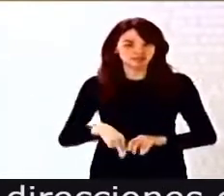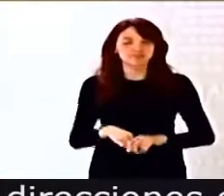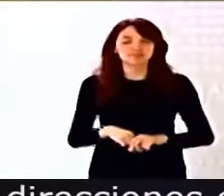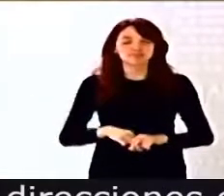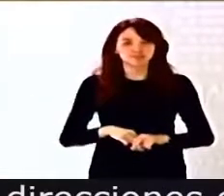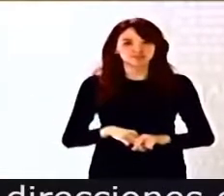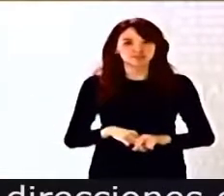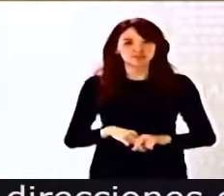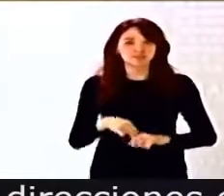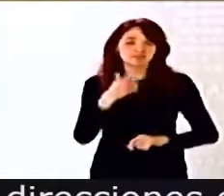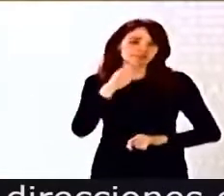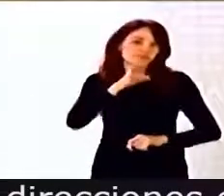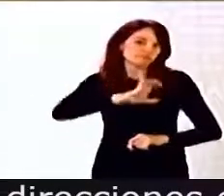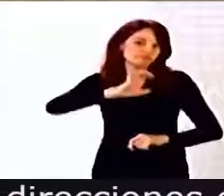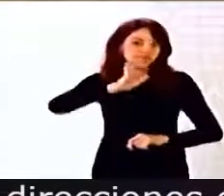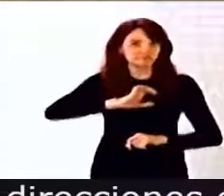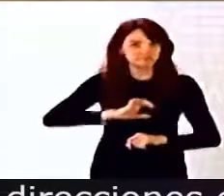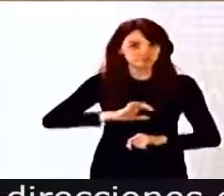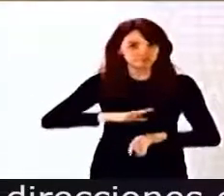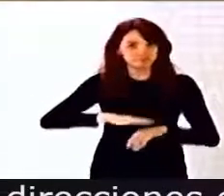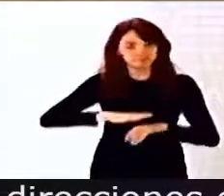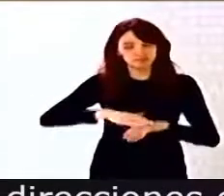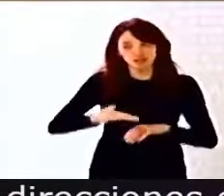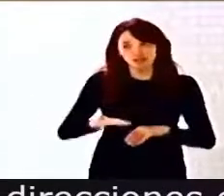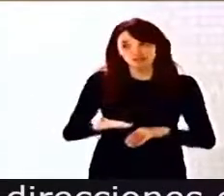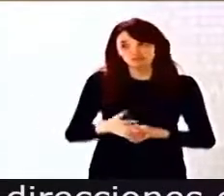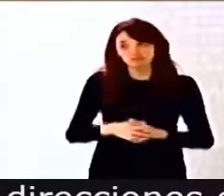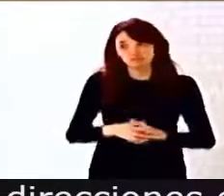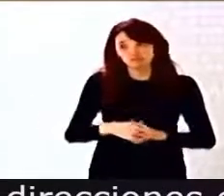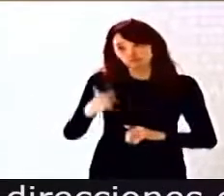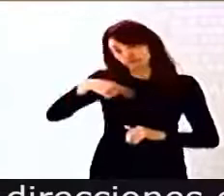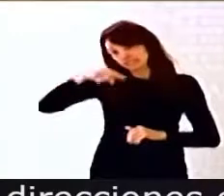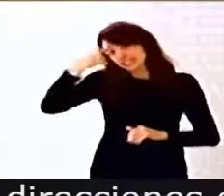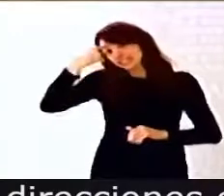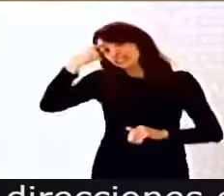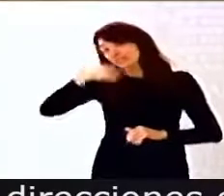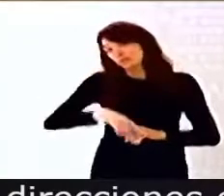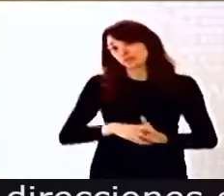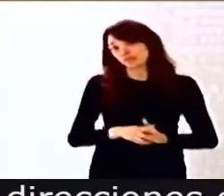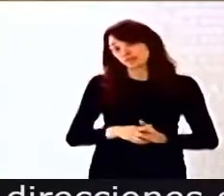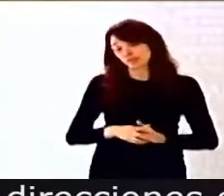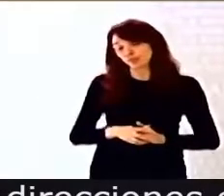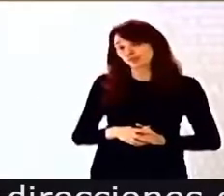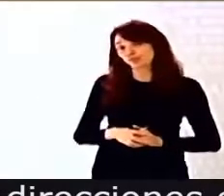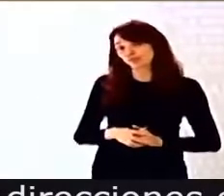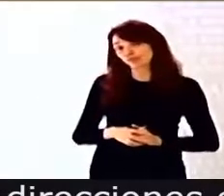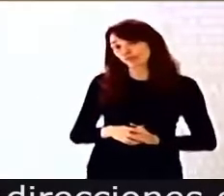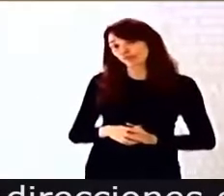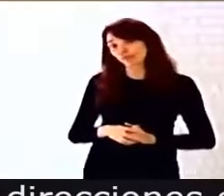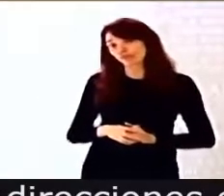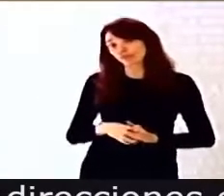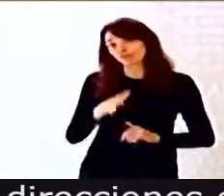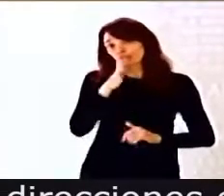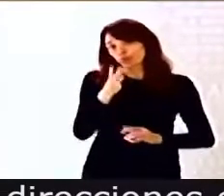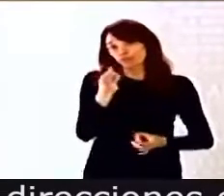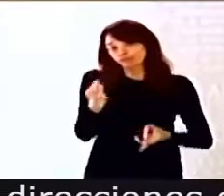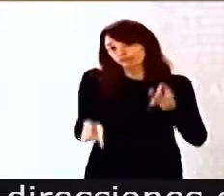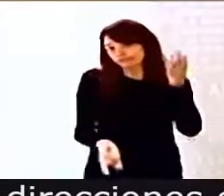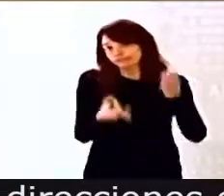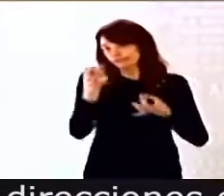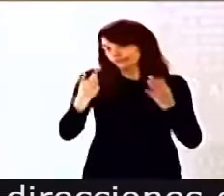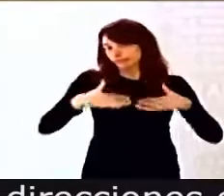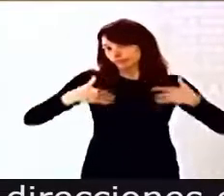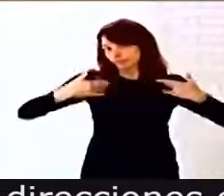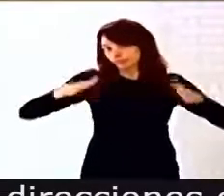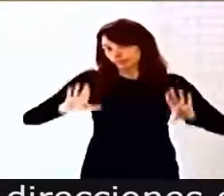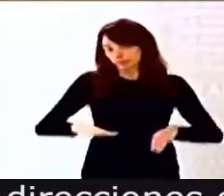Lo digo como anécdota para que se haga usted idea de lo aleatoria que ha sido la muestra, ¿no?